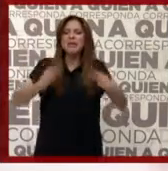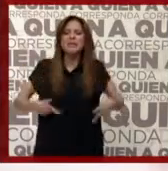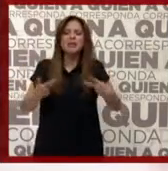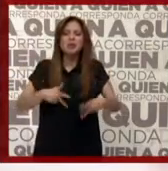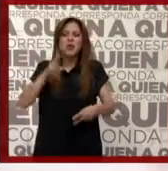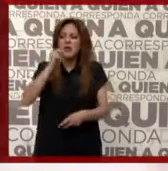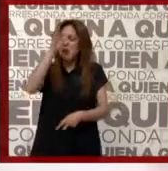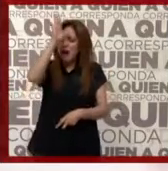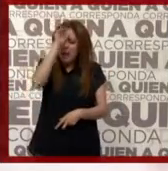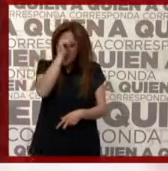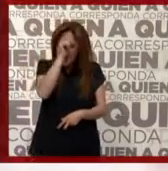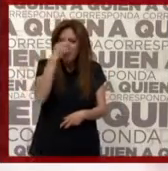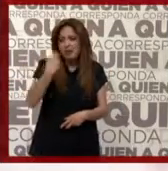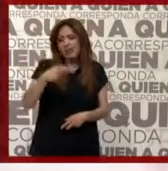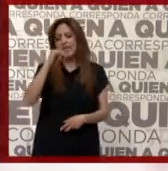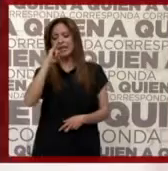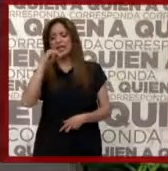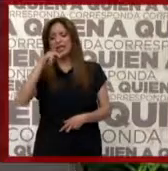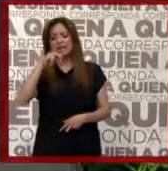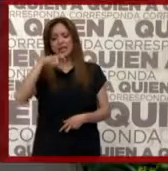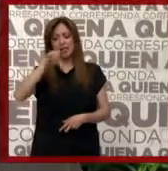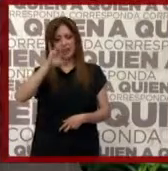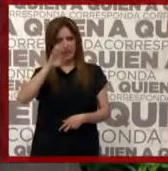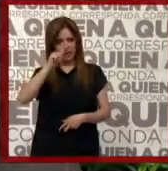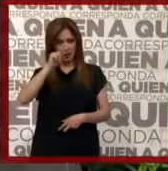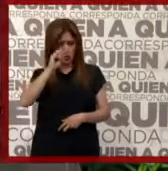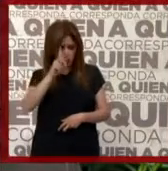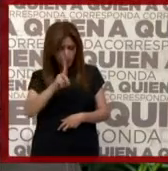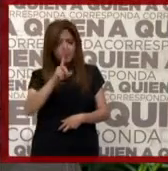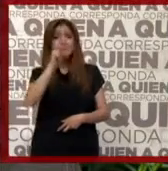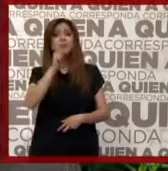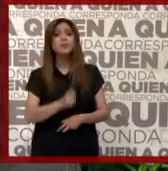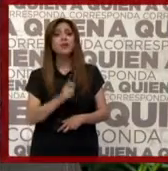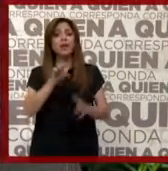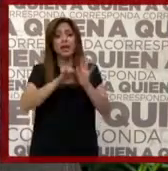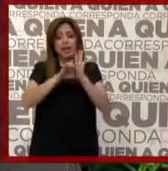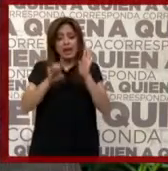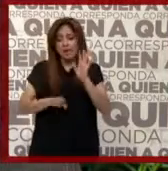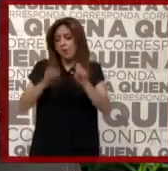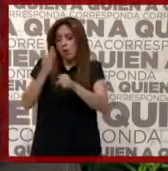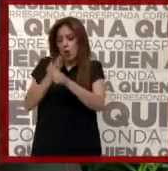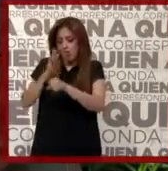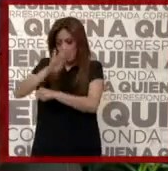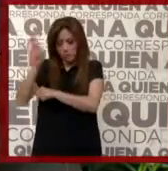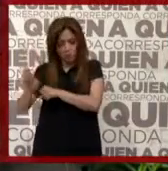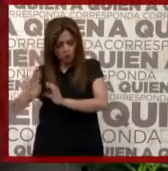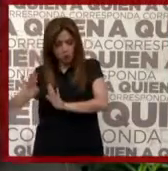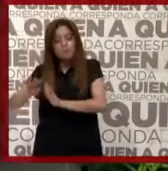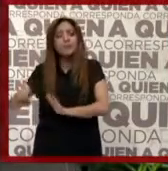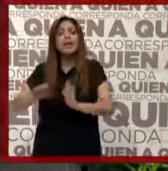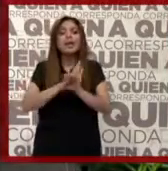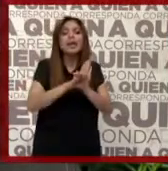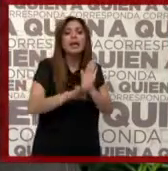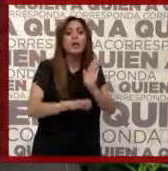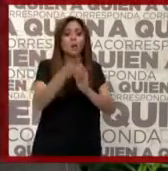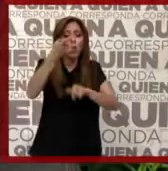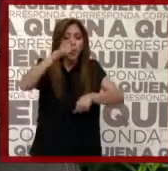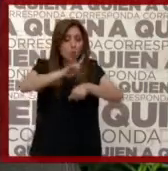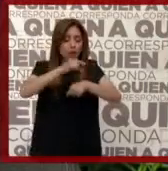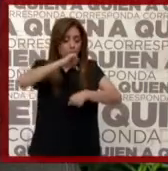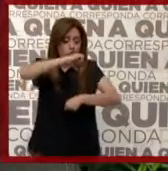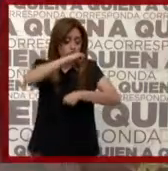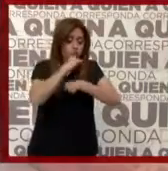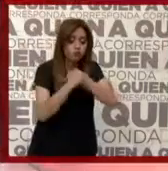tiene si se trata de un caso y no es no hablaría de un fallecimiento sino de una cirugía que le definieron por ejemplo